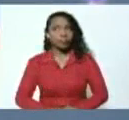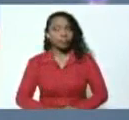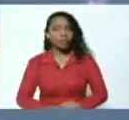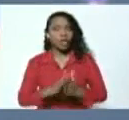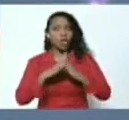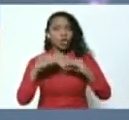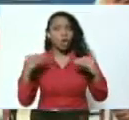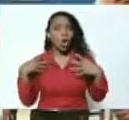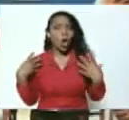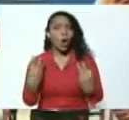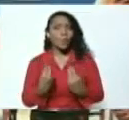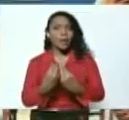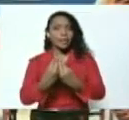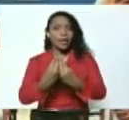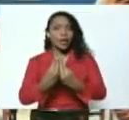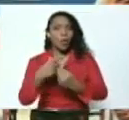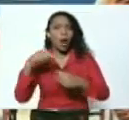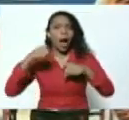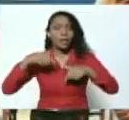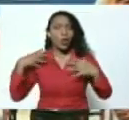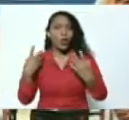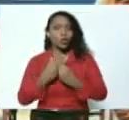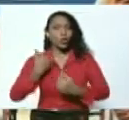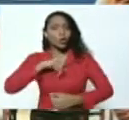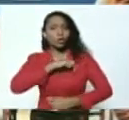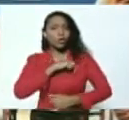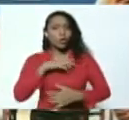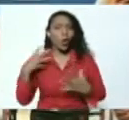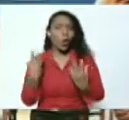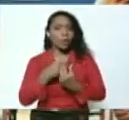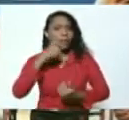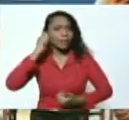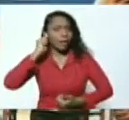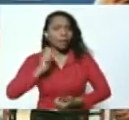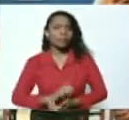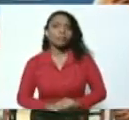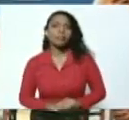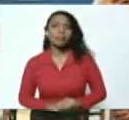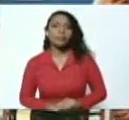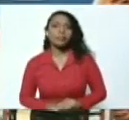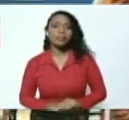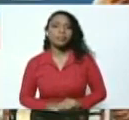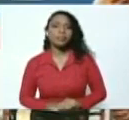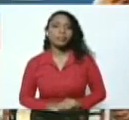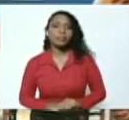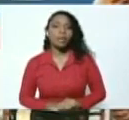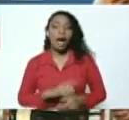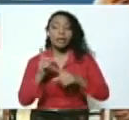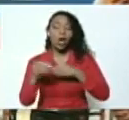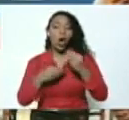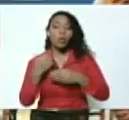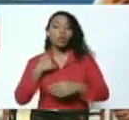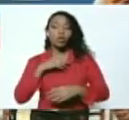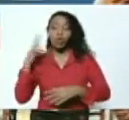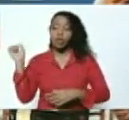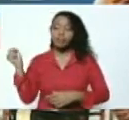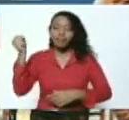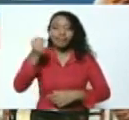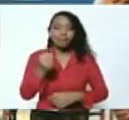todos los compañeros están aquí con nosotros y las compañeras. Y así como hemos traído a